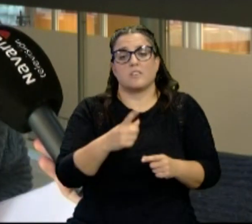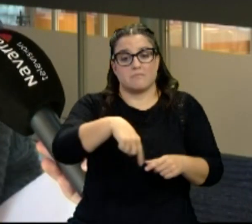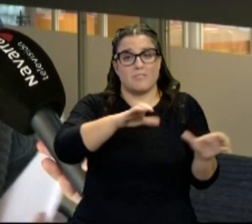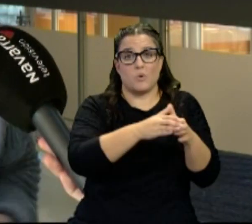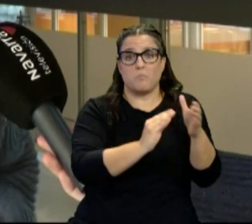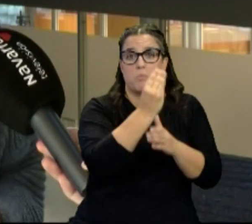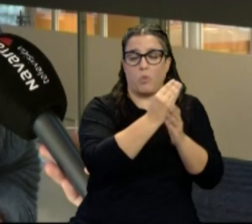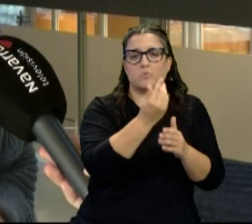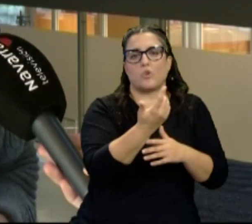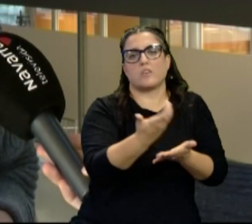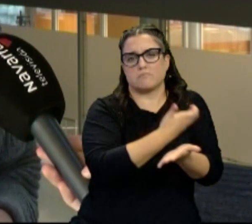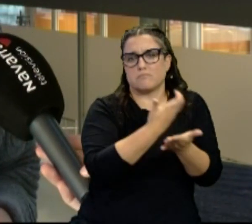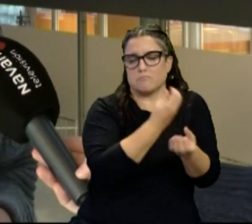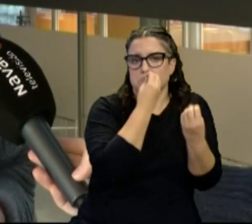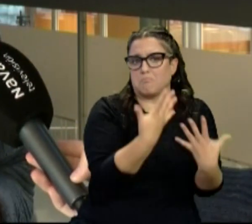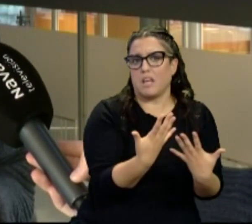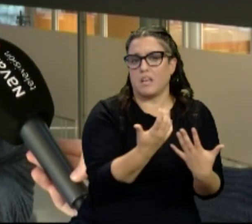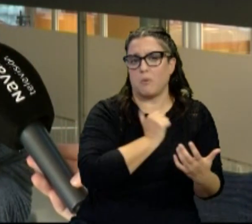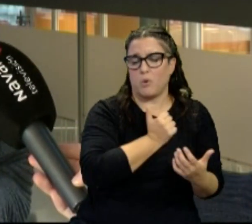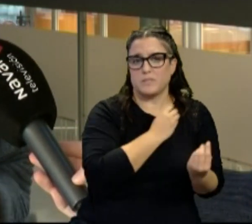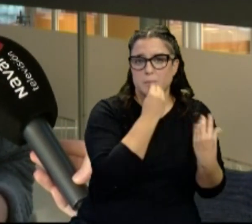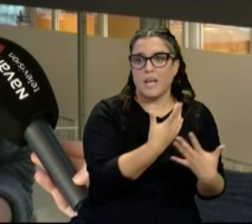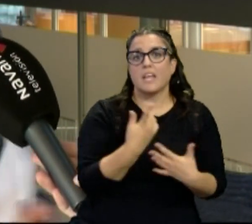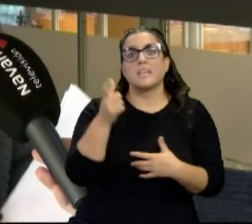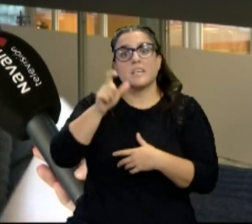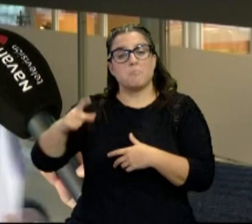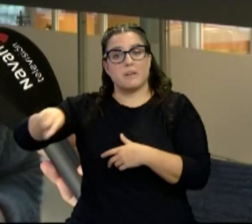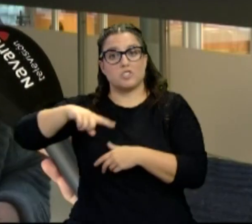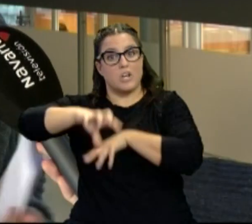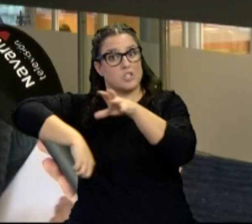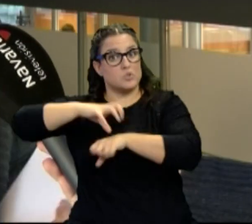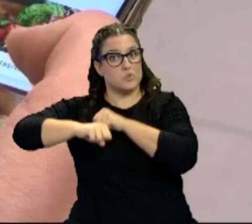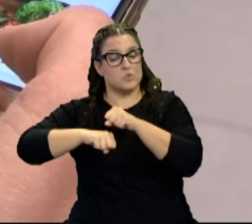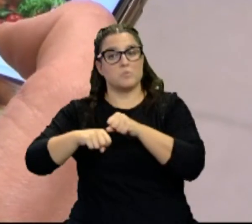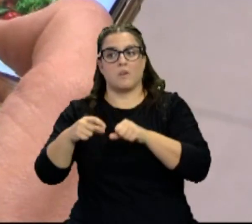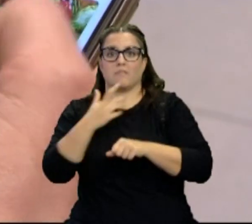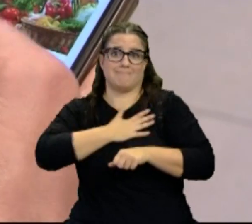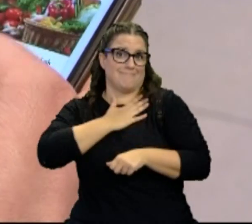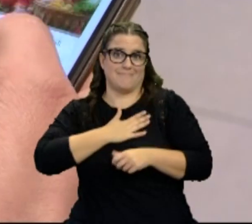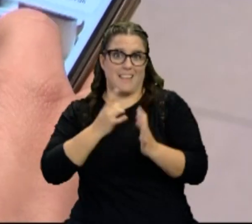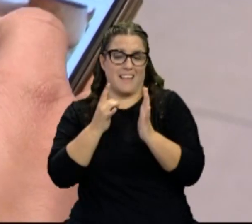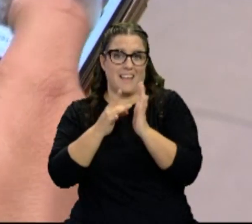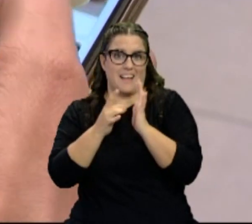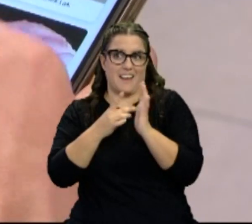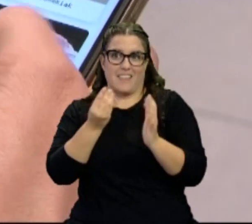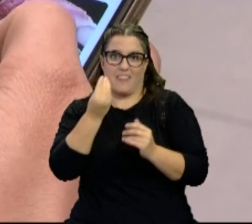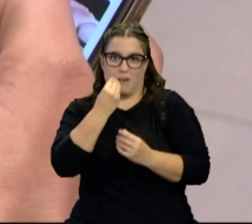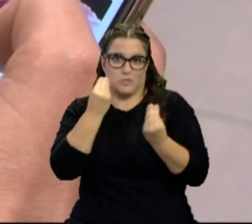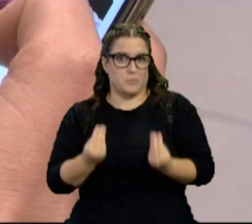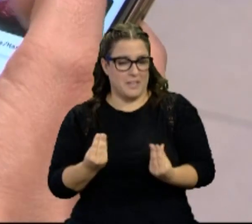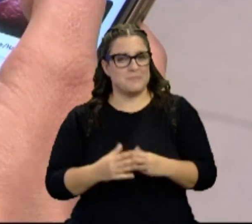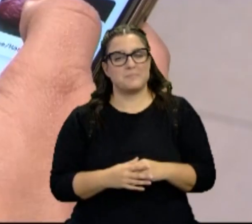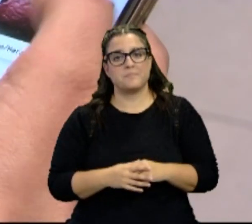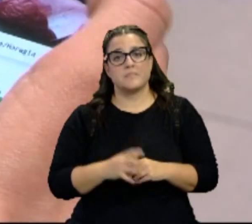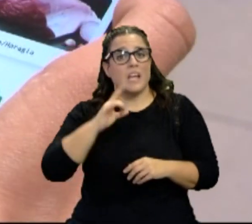productora, a mejorar la renta de la explotación y la parte consumidora puede gozar de estos alimentos, ¿no?, de calidad. Una iniciativa